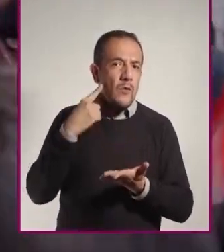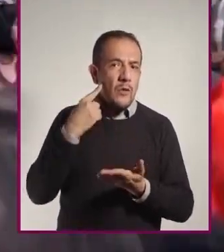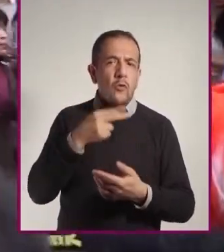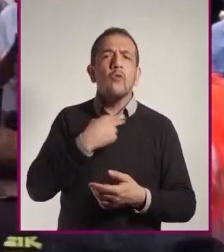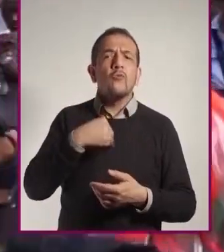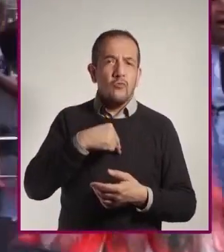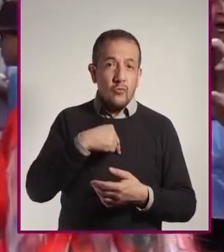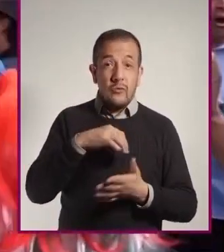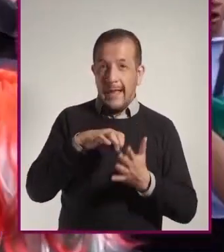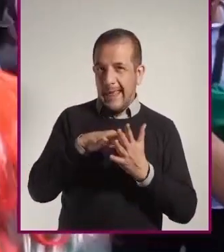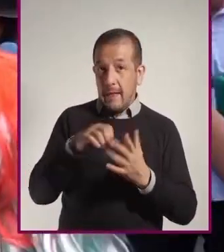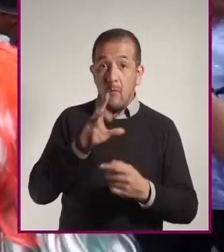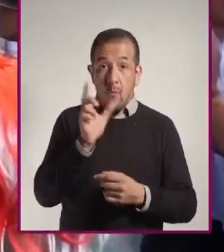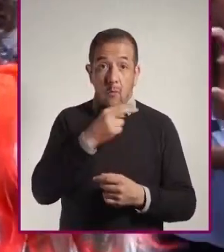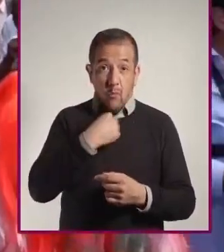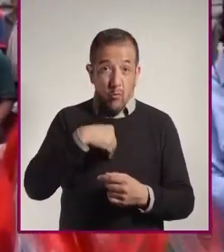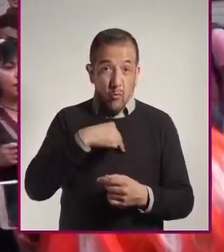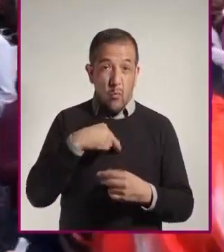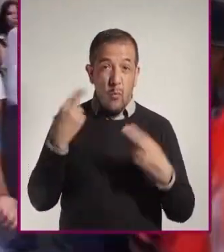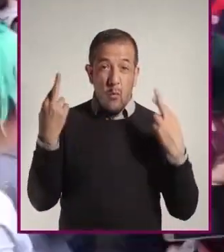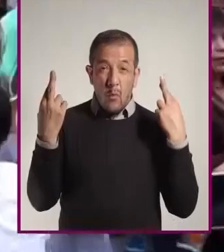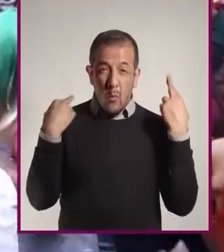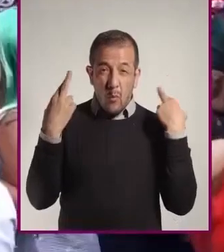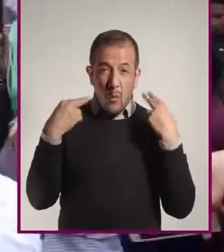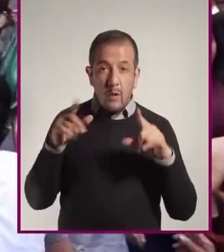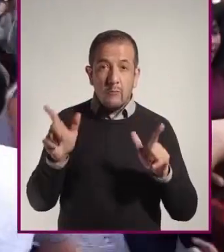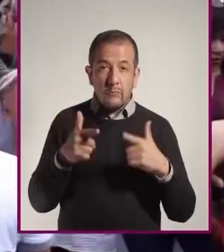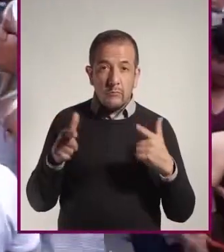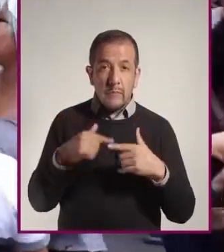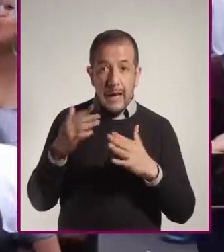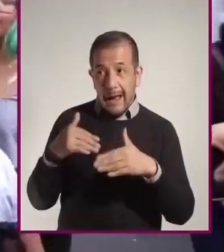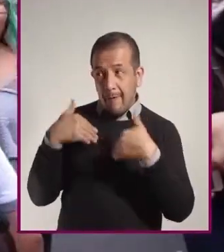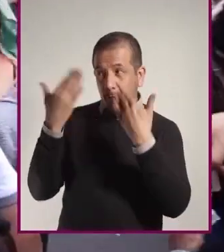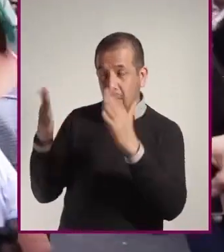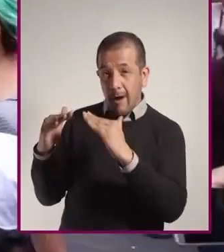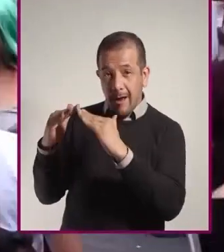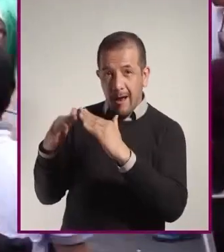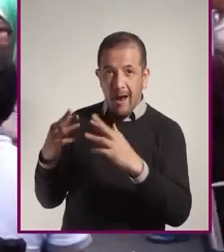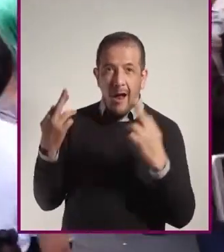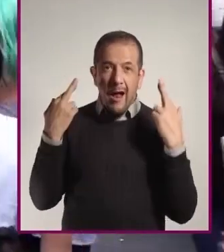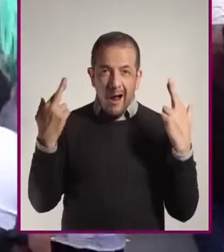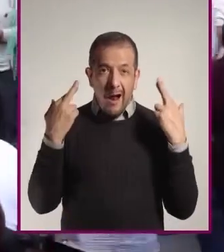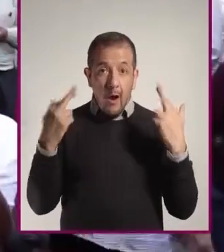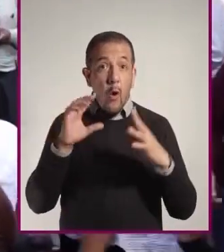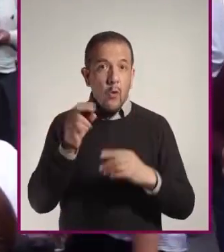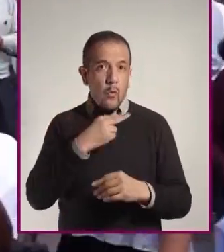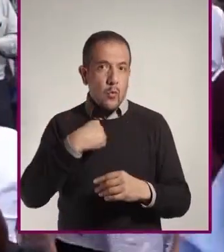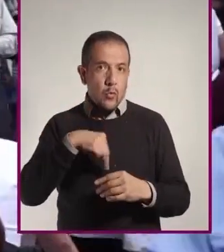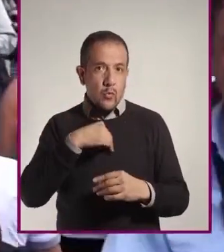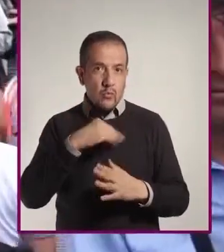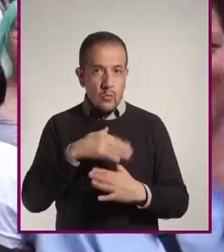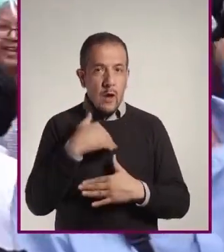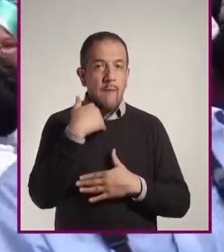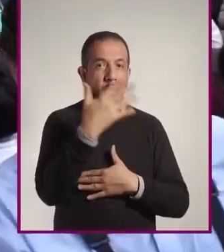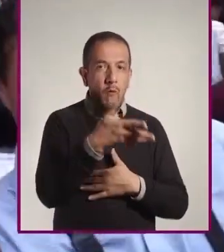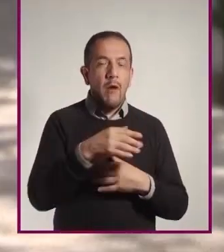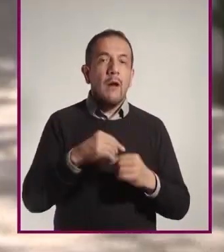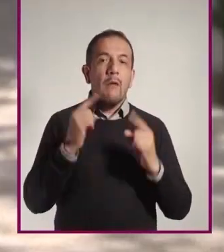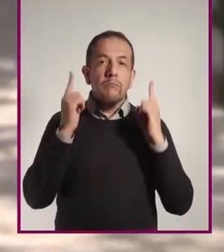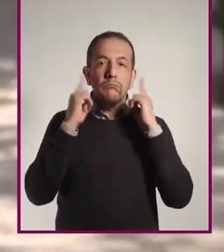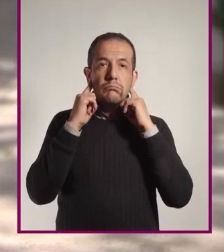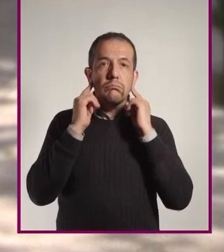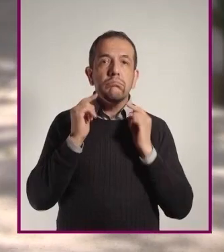Cada vez que nuestra música se escucha con volumen muy fuerte hasta la casa de los vecinos o que acudimos a un lugar público con reproductores